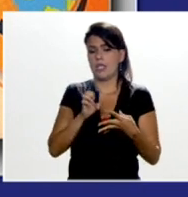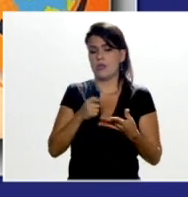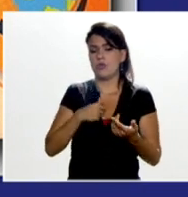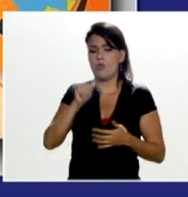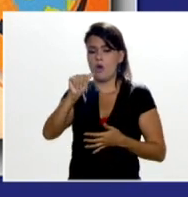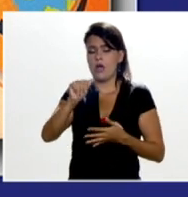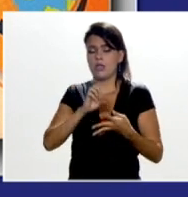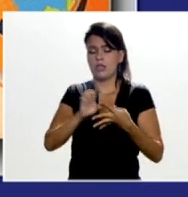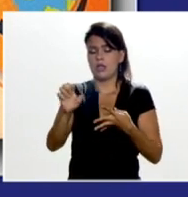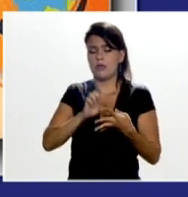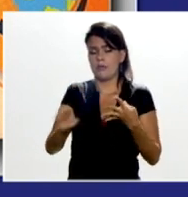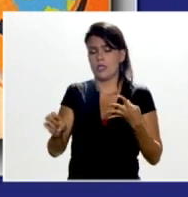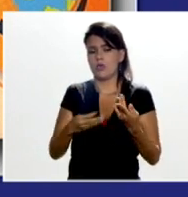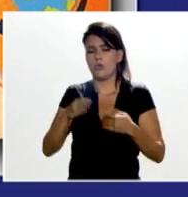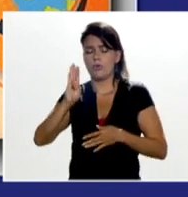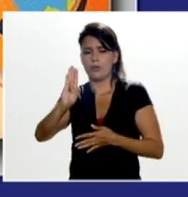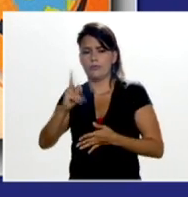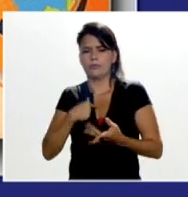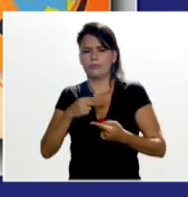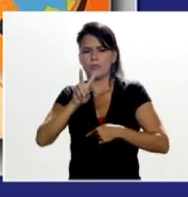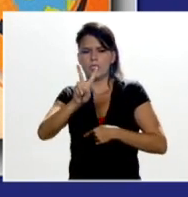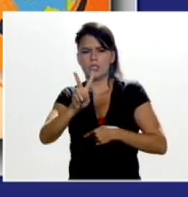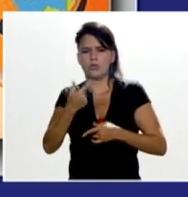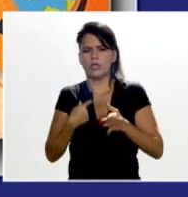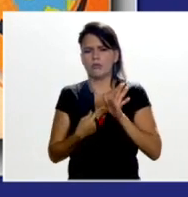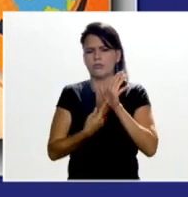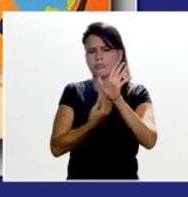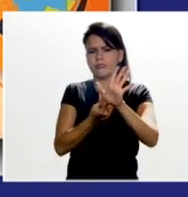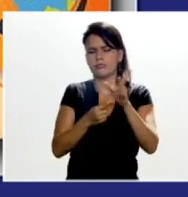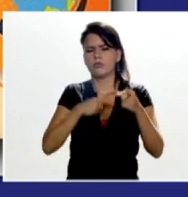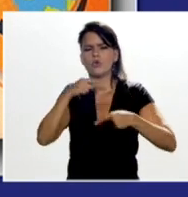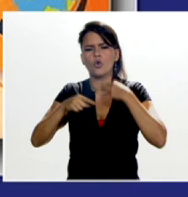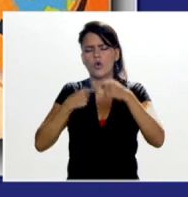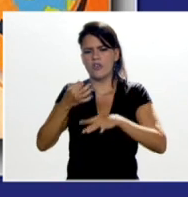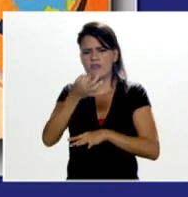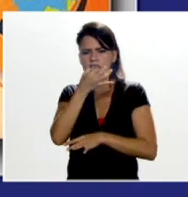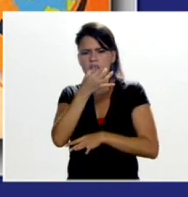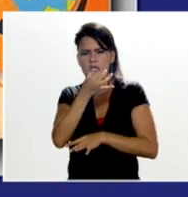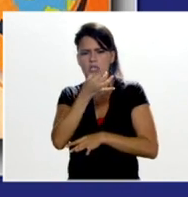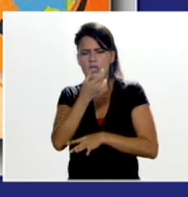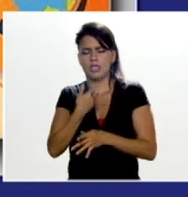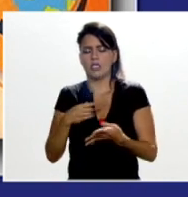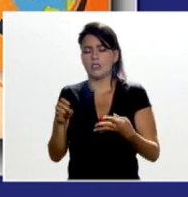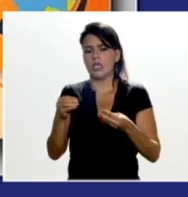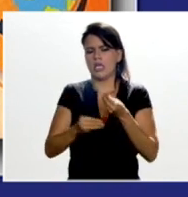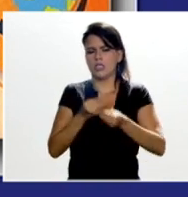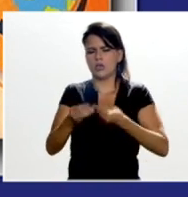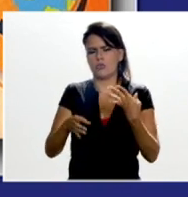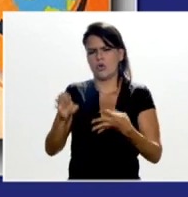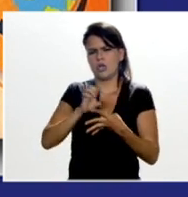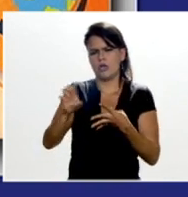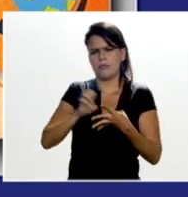segunda fila está representada en el color verde, que está constituida por los elementos C y D.